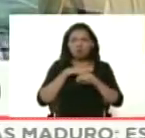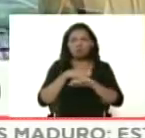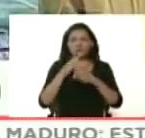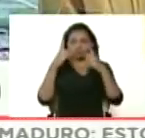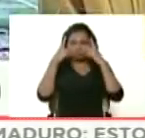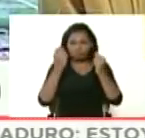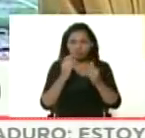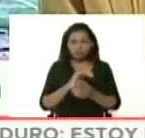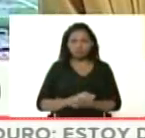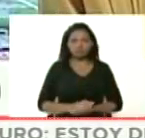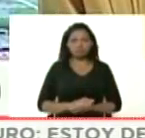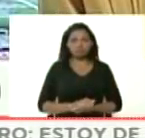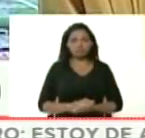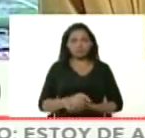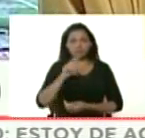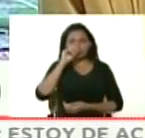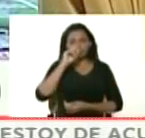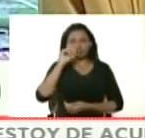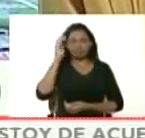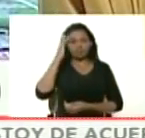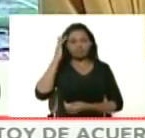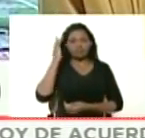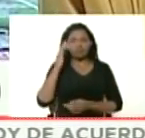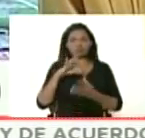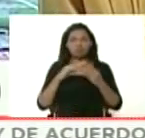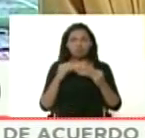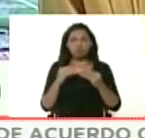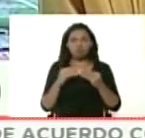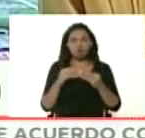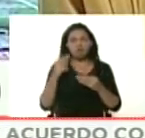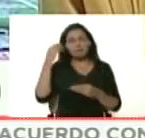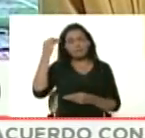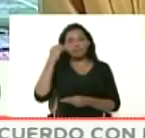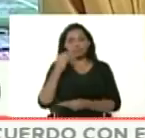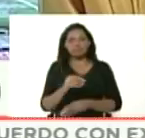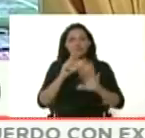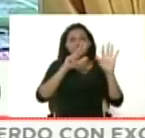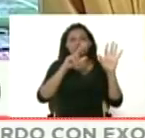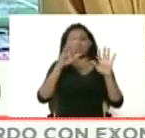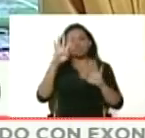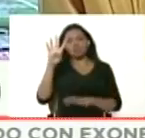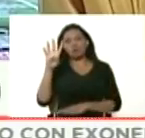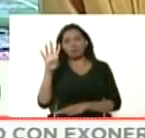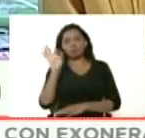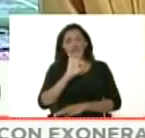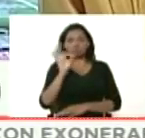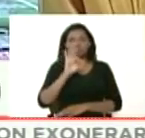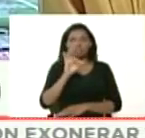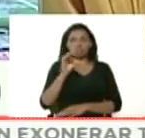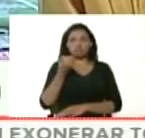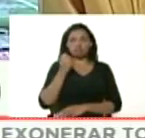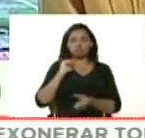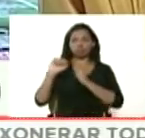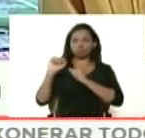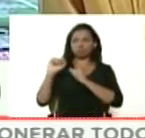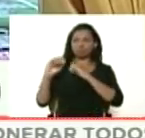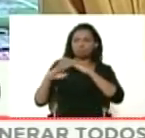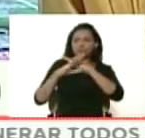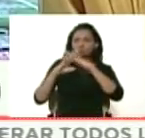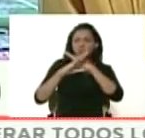experto en estudios de opinión pública, el 84% del país está en contra de las